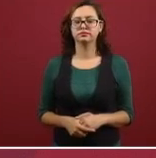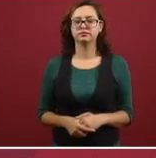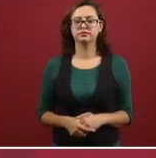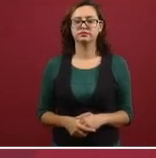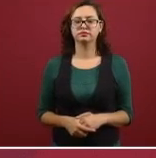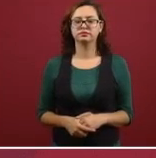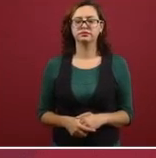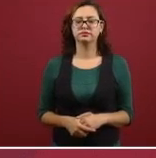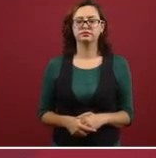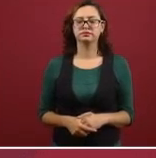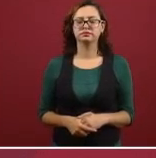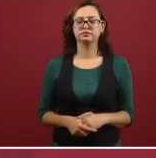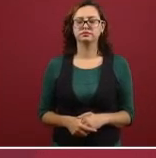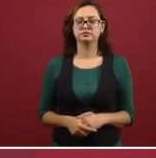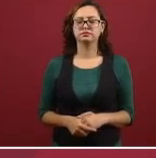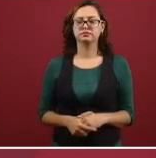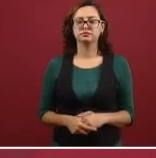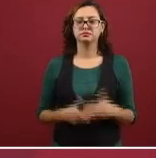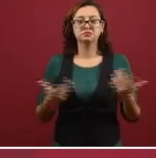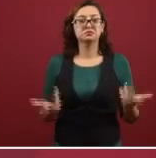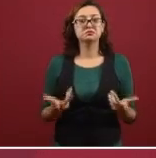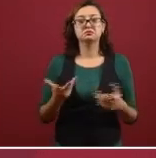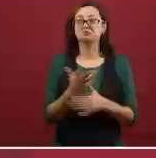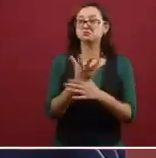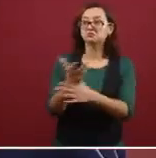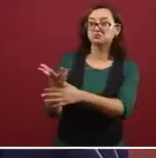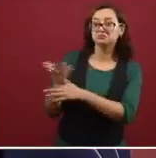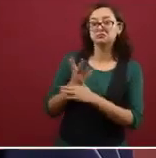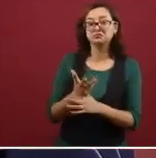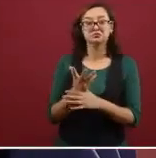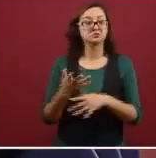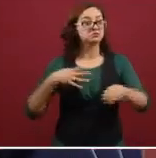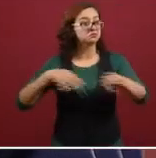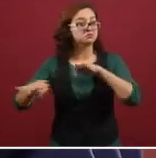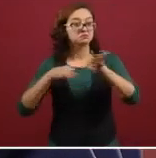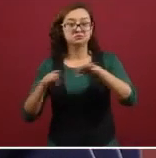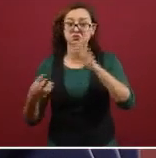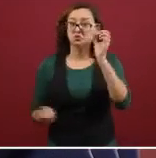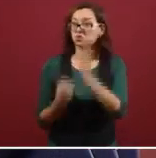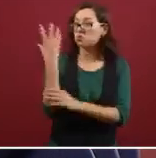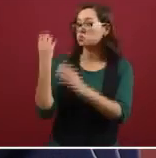no se están creando empleos. Pues sí,